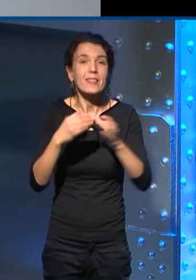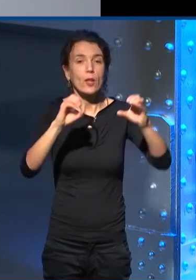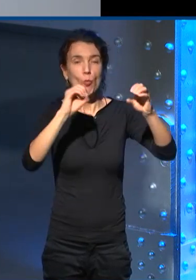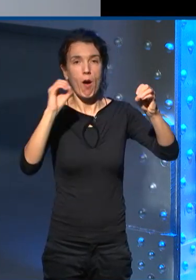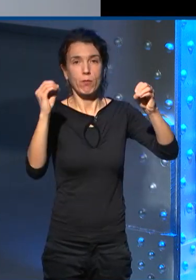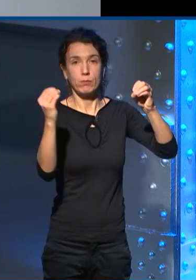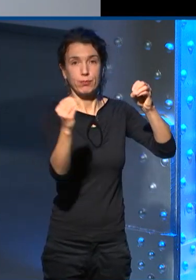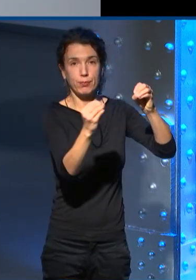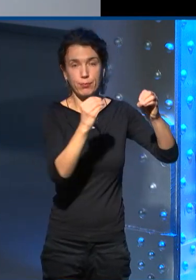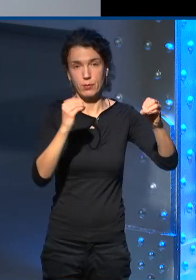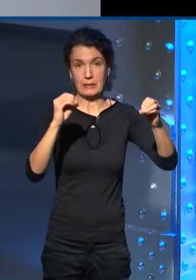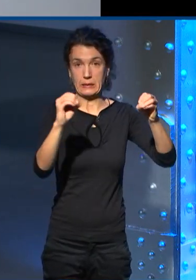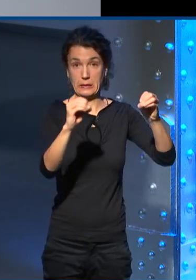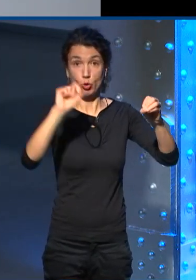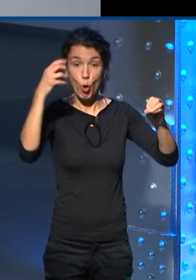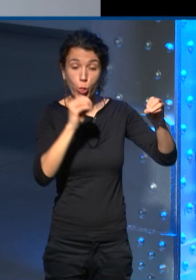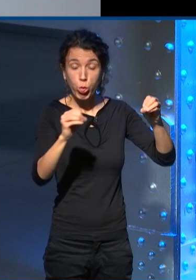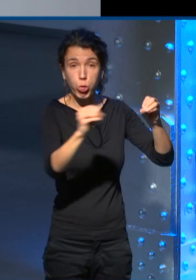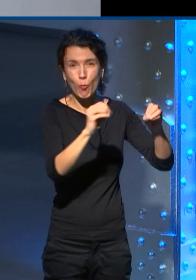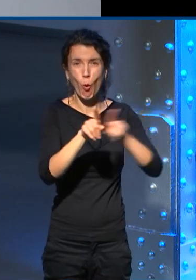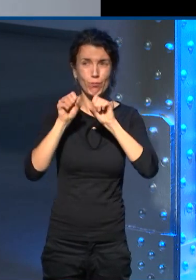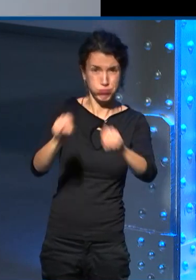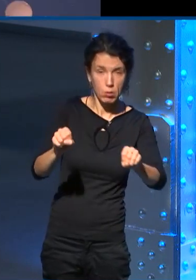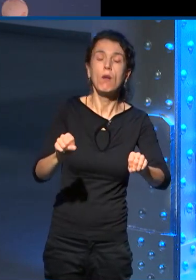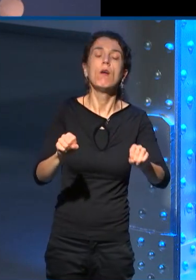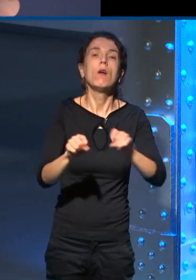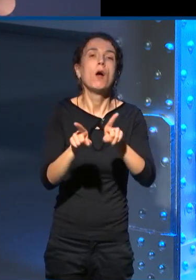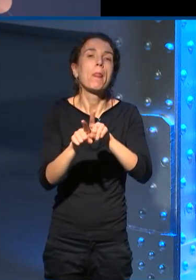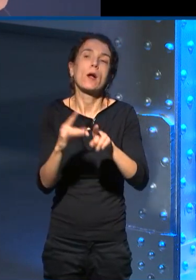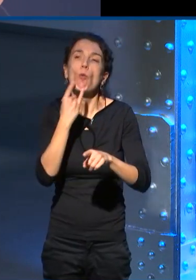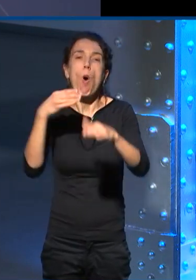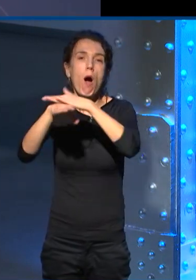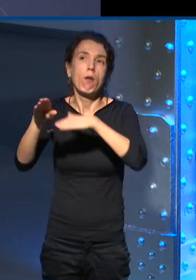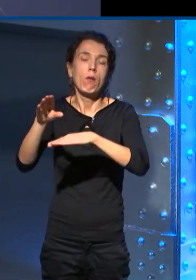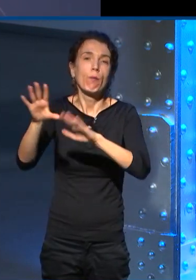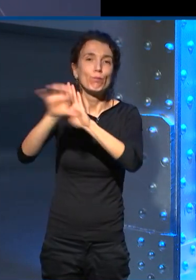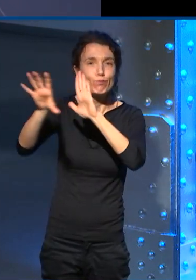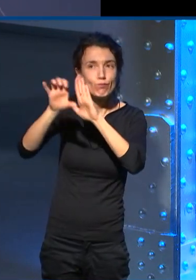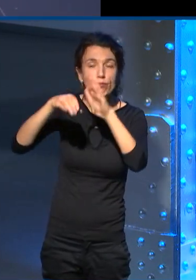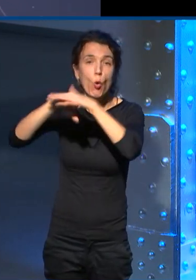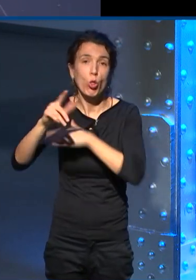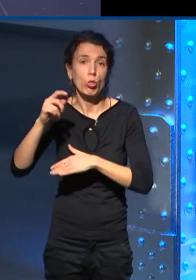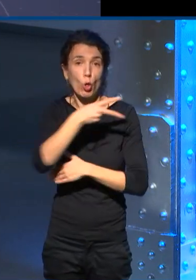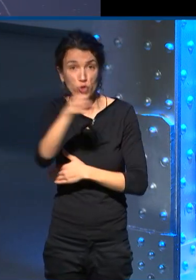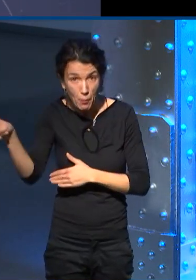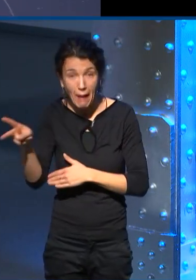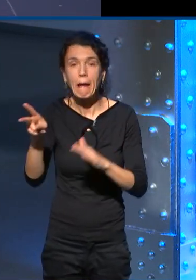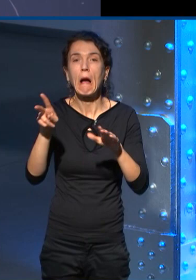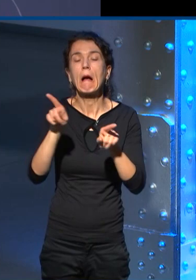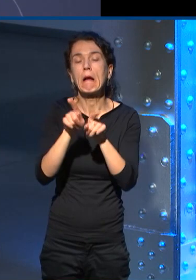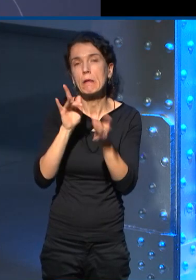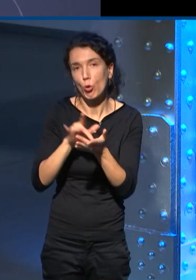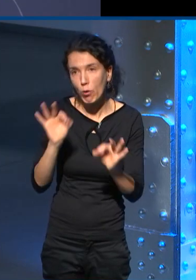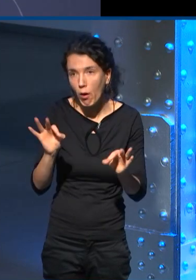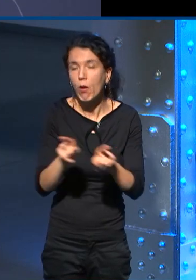ocultación que nos supone el Sol, y los operadores pues, se van tranquilamente de vacaciones, y además de verdad suelen aprovechar esas 2 semanas, dura 2 semanas, para irse de vacaciones,